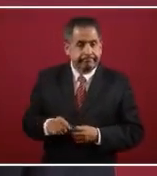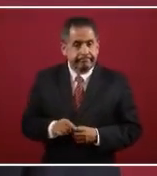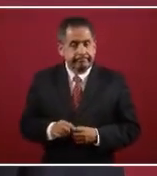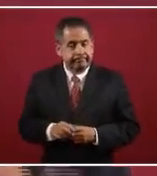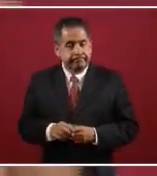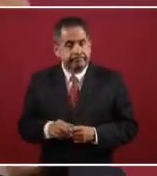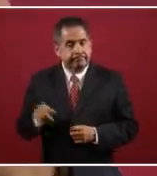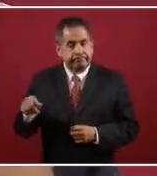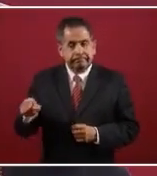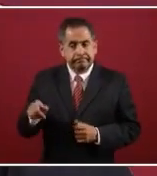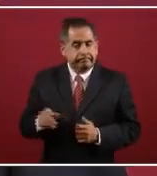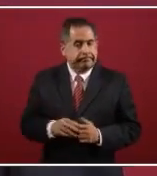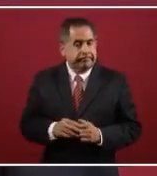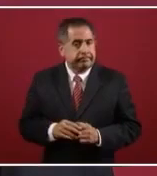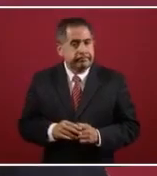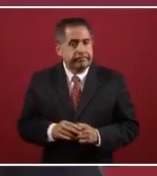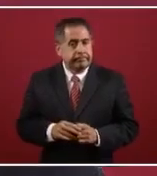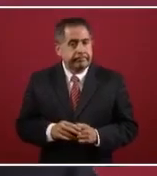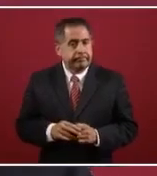es